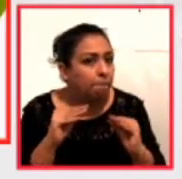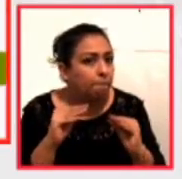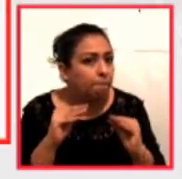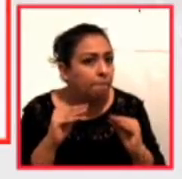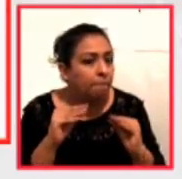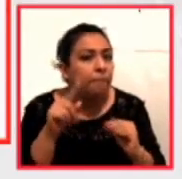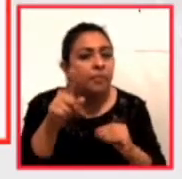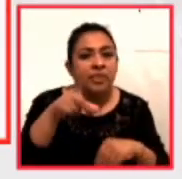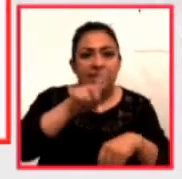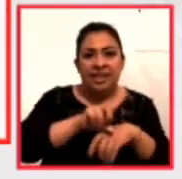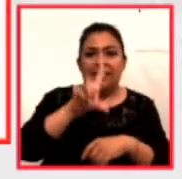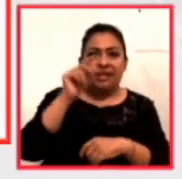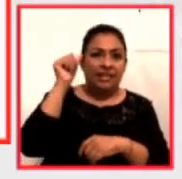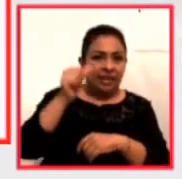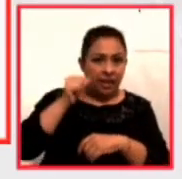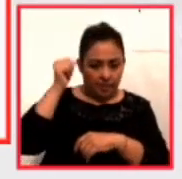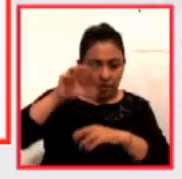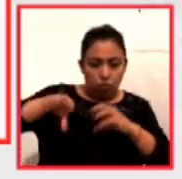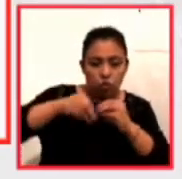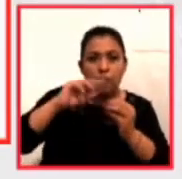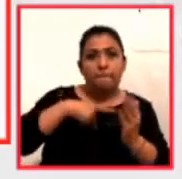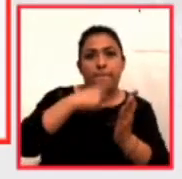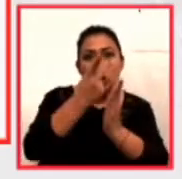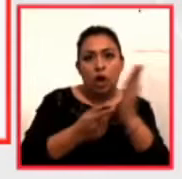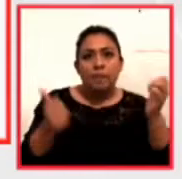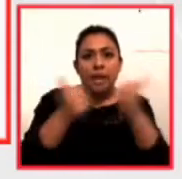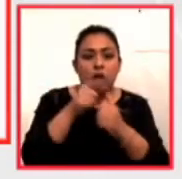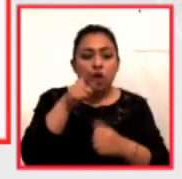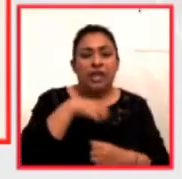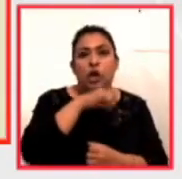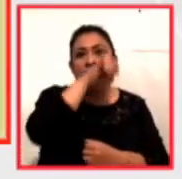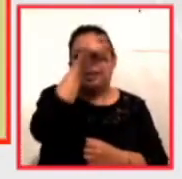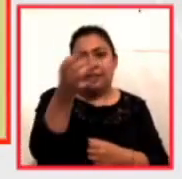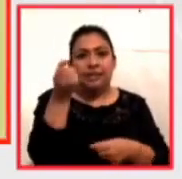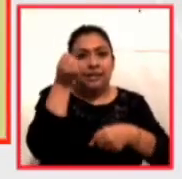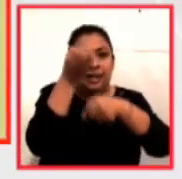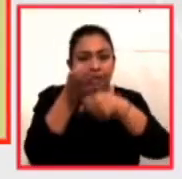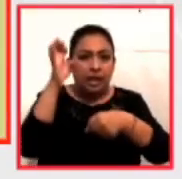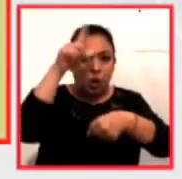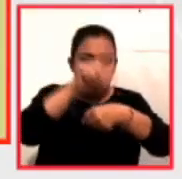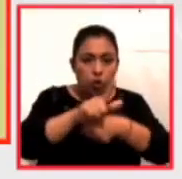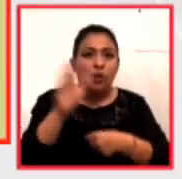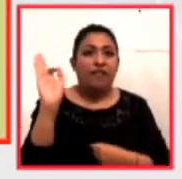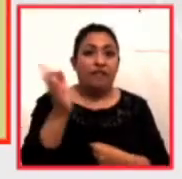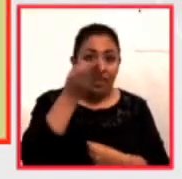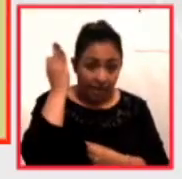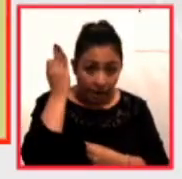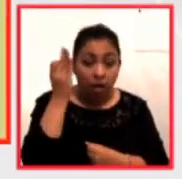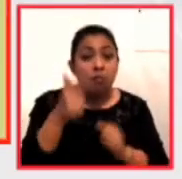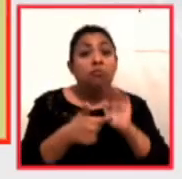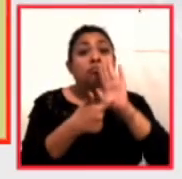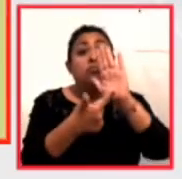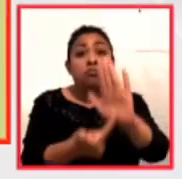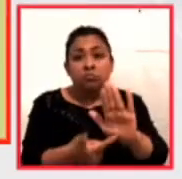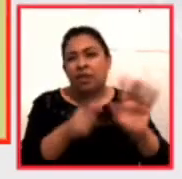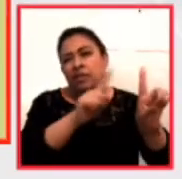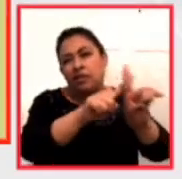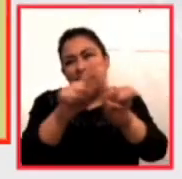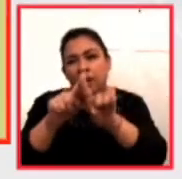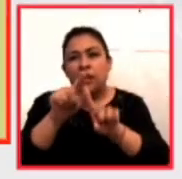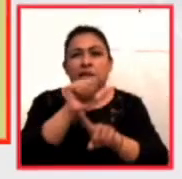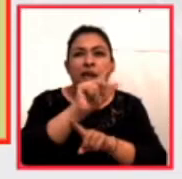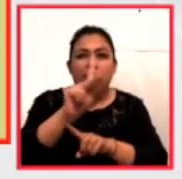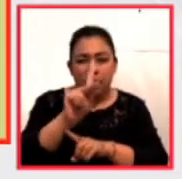Durante el 30 de abril y como parte del programa Contigo en la Distancia de la Secretaría de Cultura Federal, se transmitirán en diversas